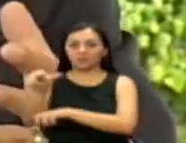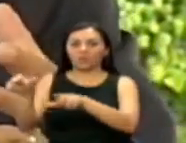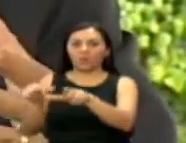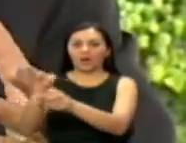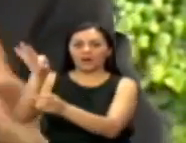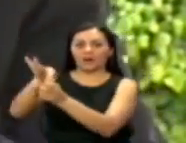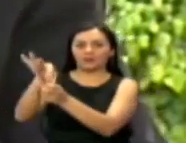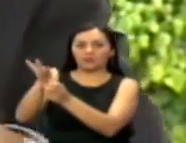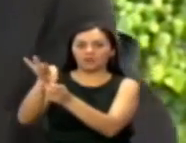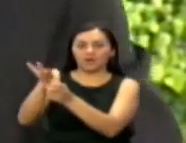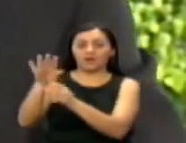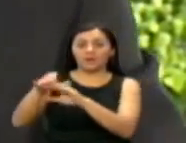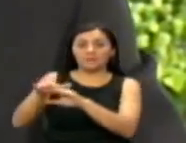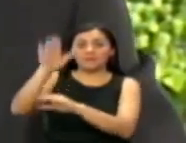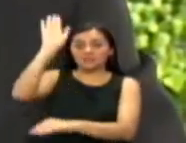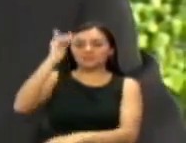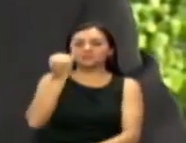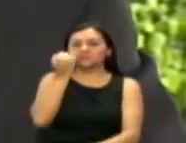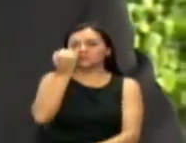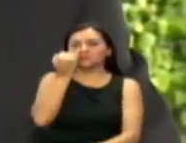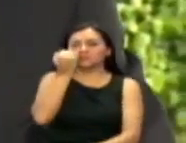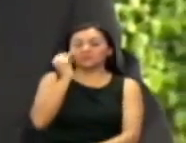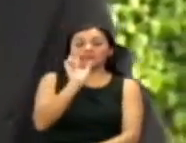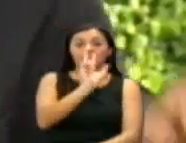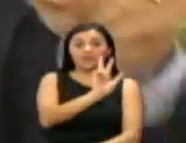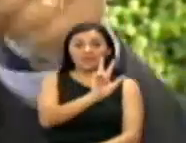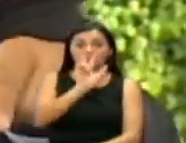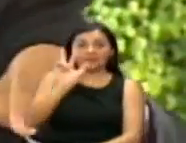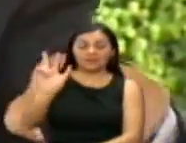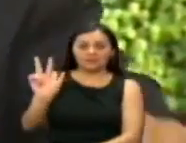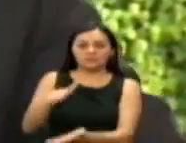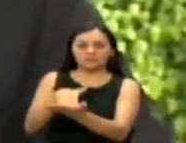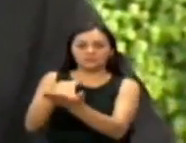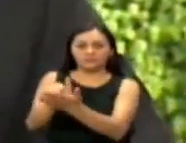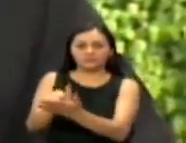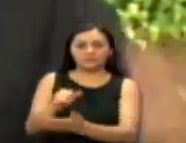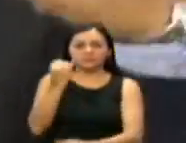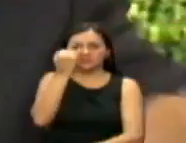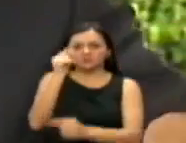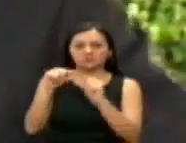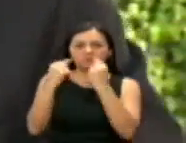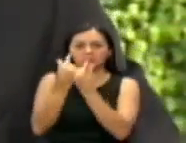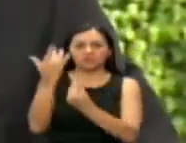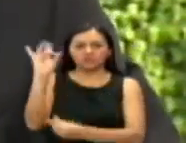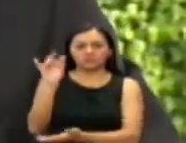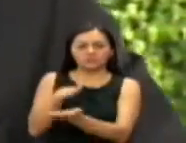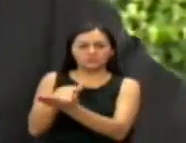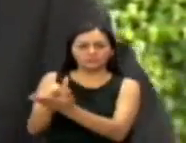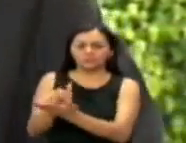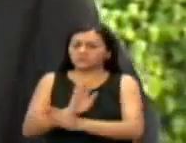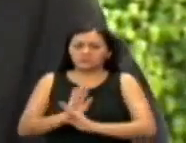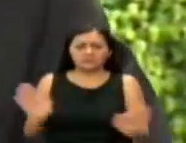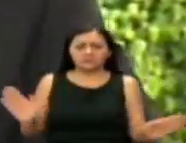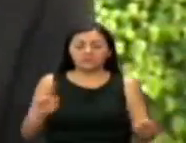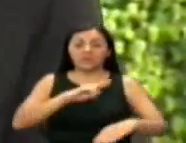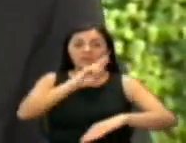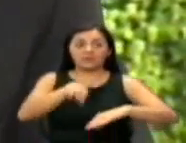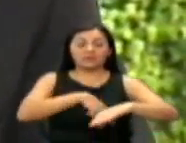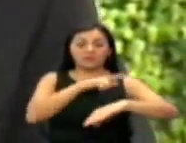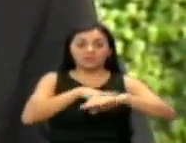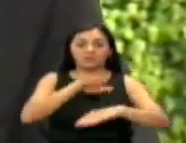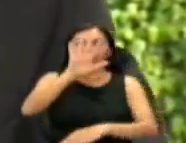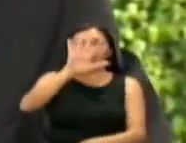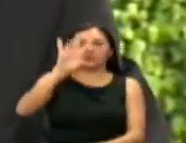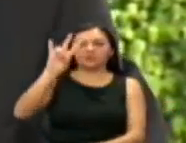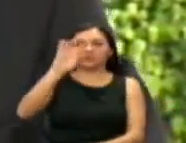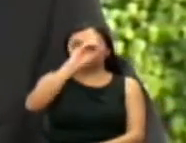muchas de ellas con gran mayoría indígena. En las 33 derrotamos pues a Pachacútec, y de largo. A nivel nacional obtuvimos